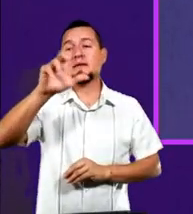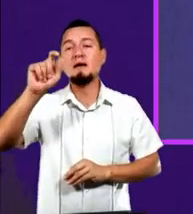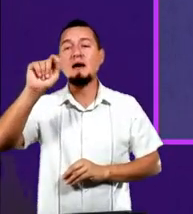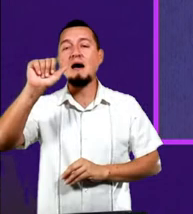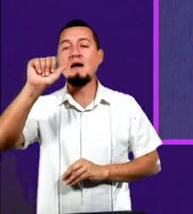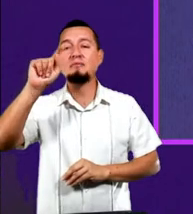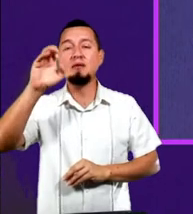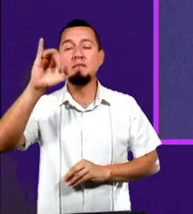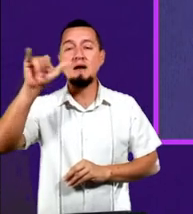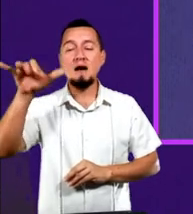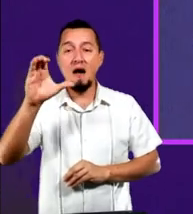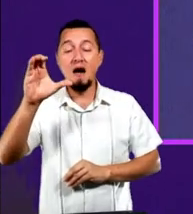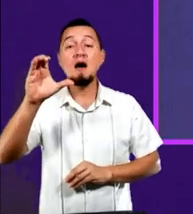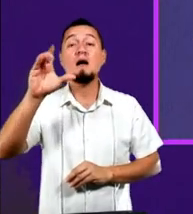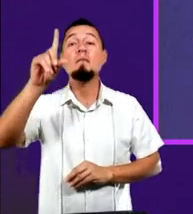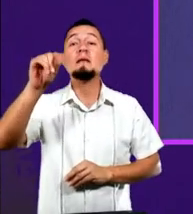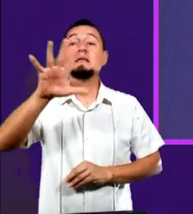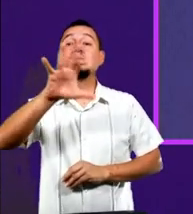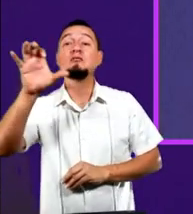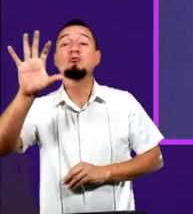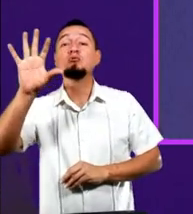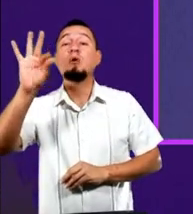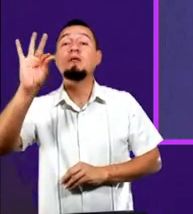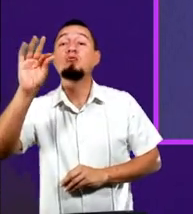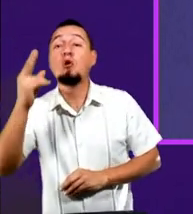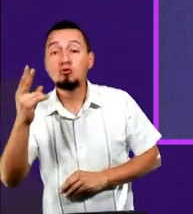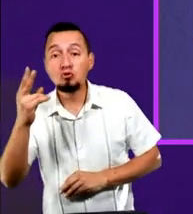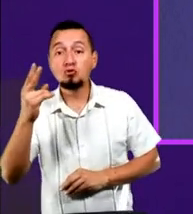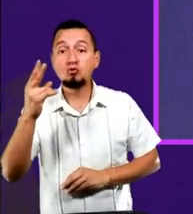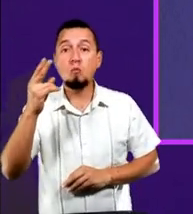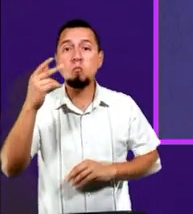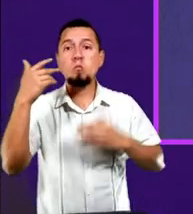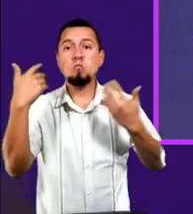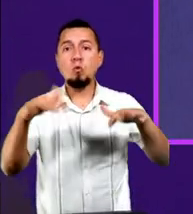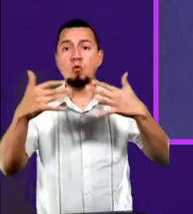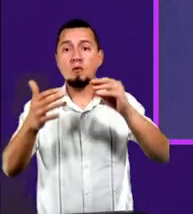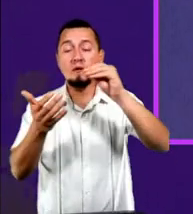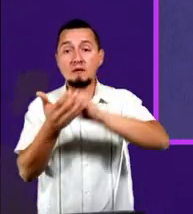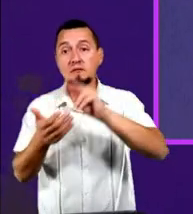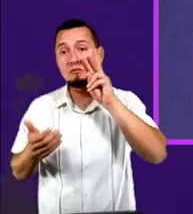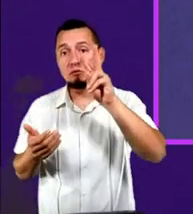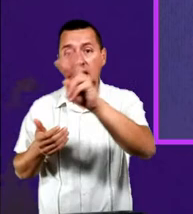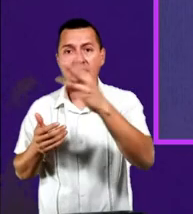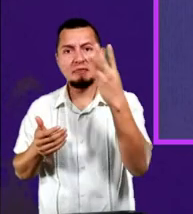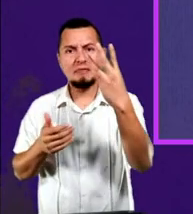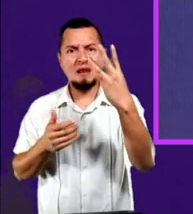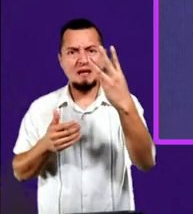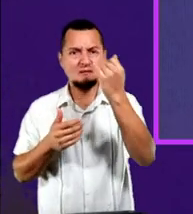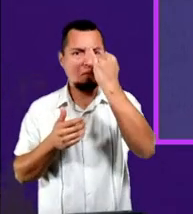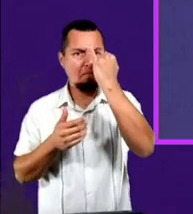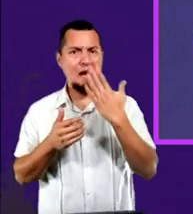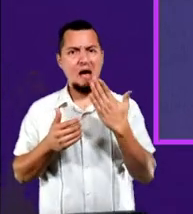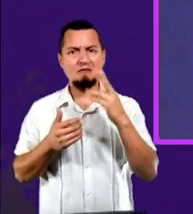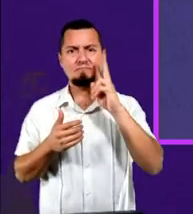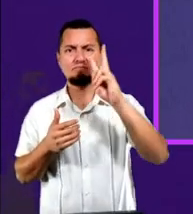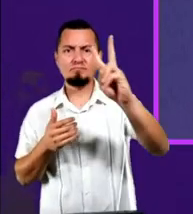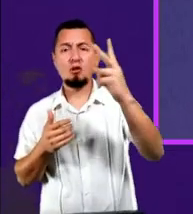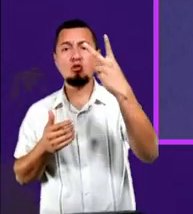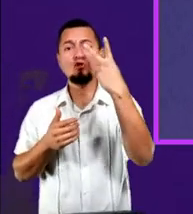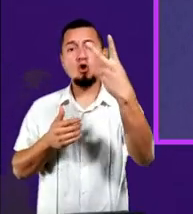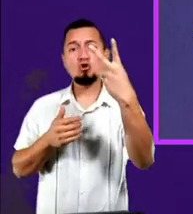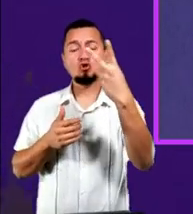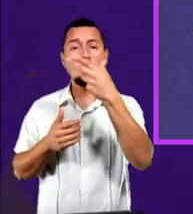ven ustedes, allá hay tres figuras, dos varones y una mujer. Los varones son